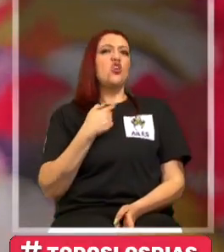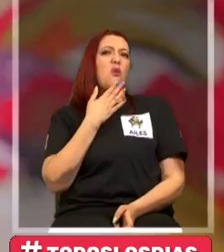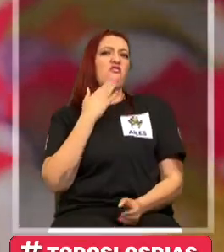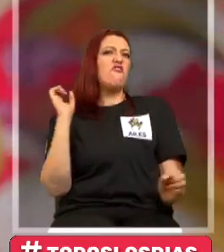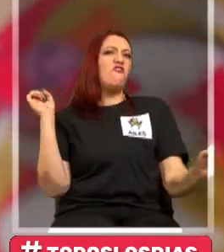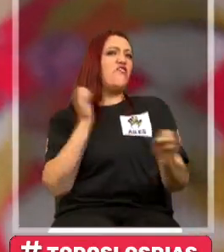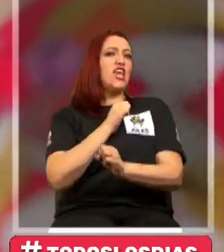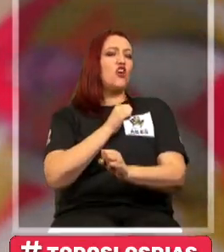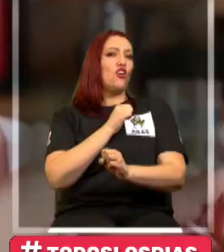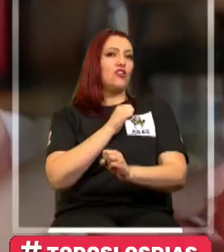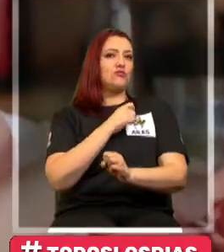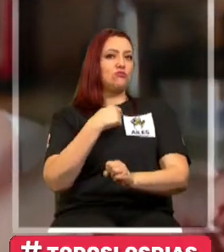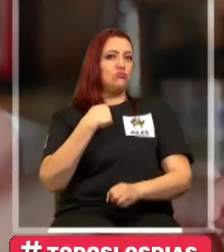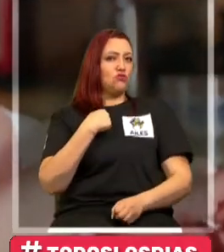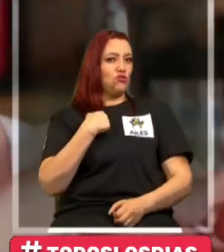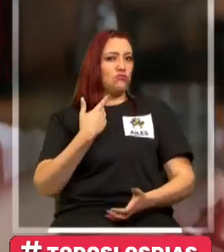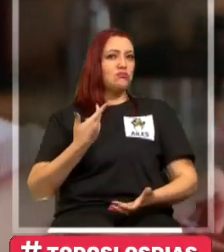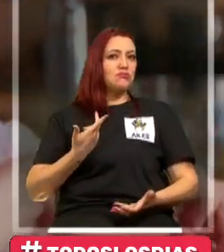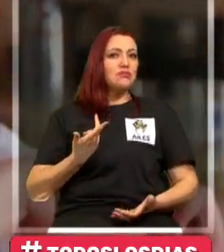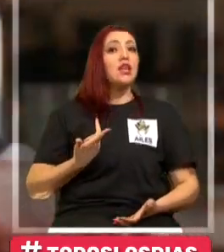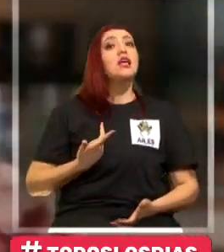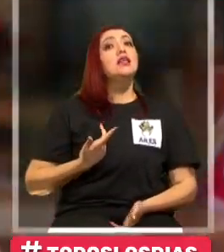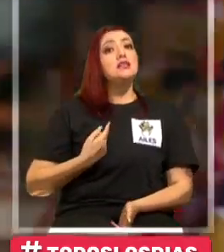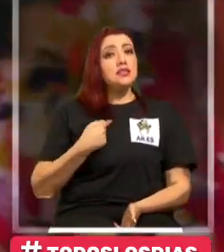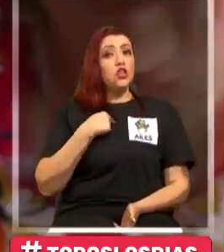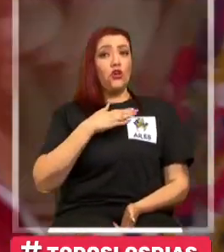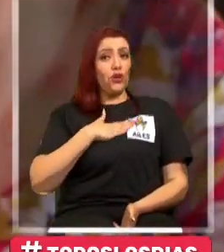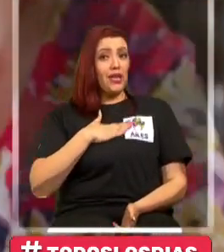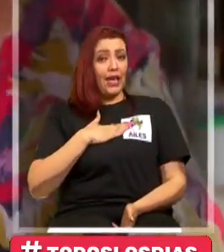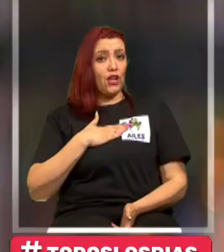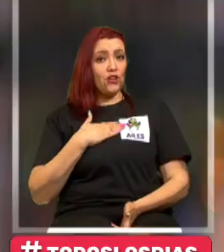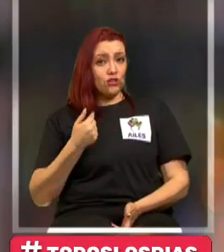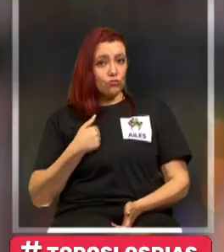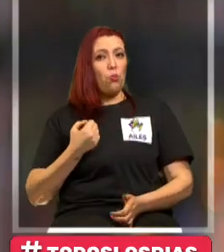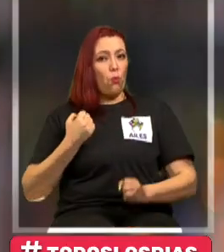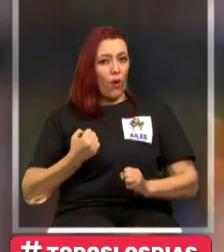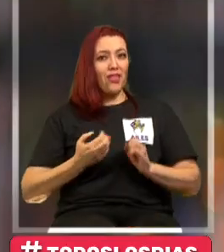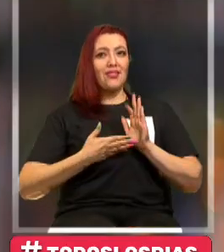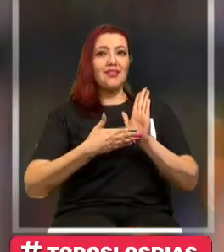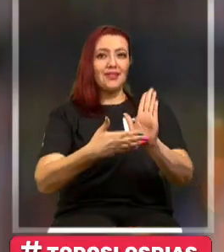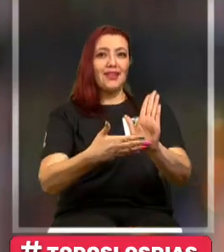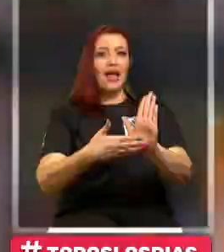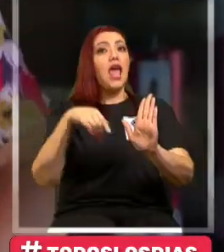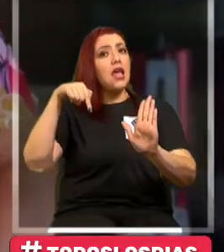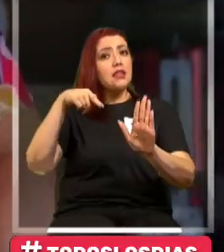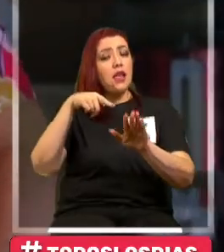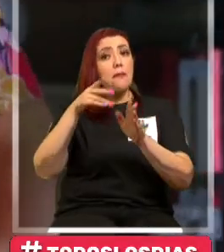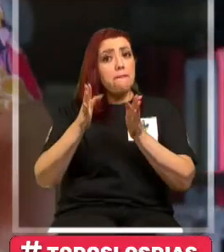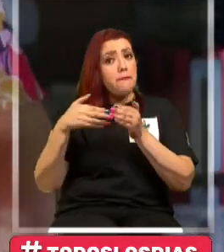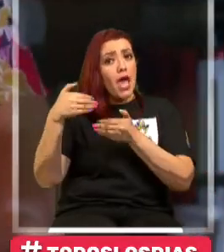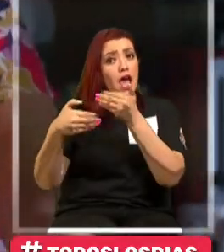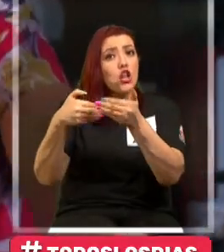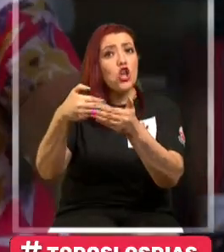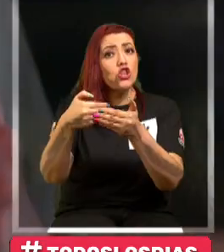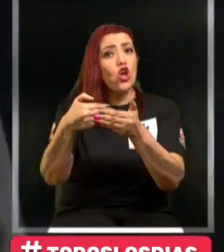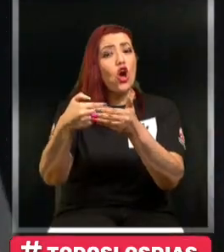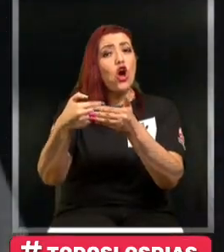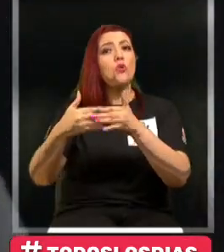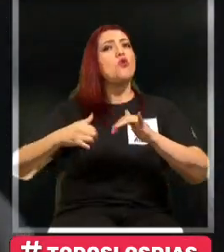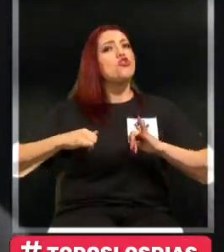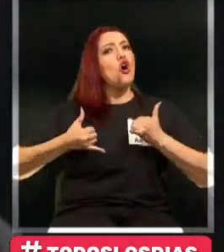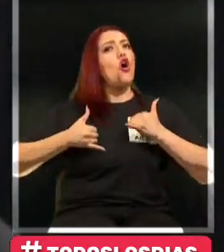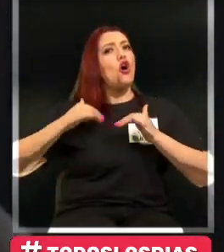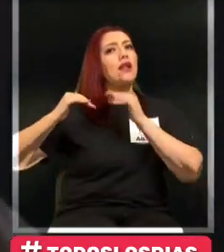pero... yo sí los quiero y sí se los demuestro. En este periodo como que está en el de la adolescencia, es como un